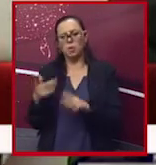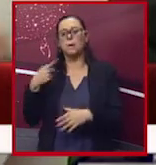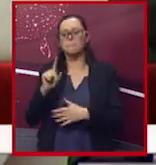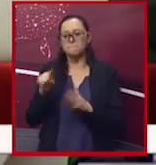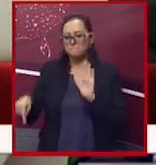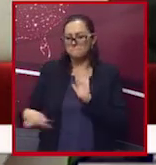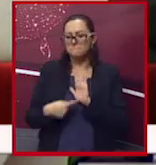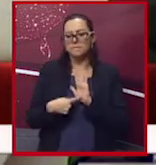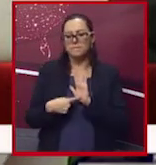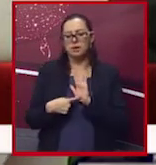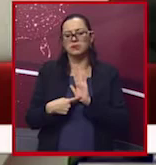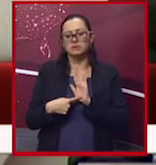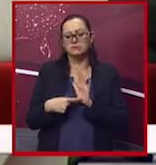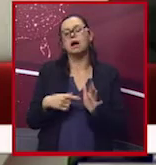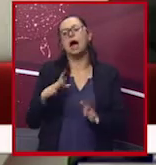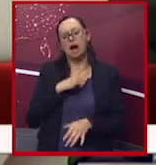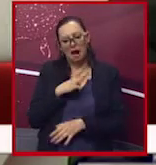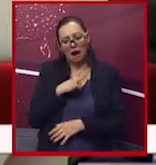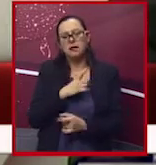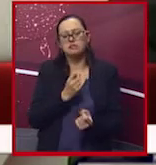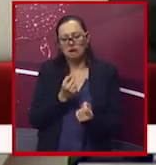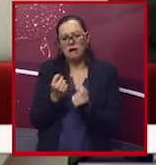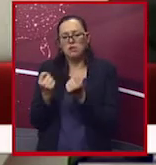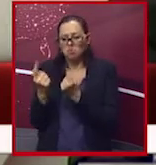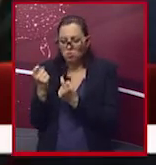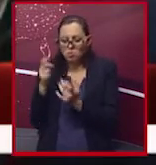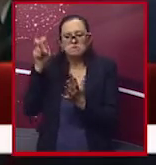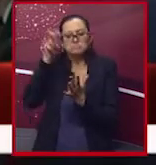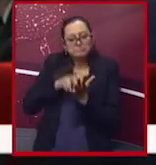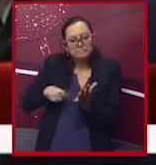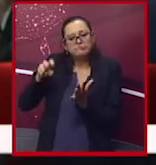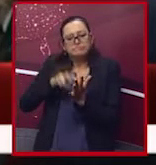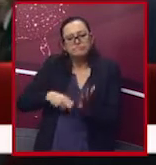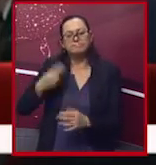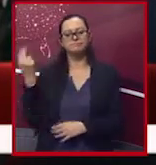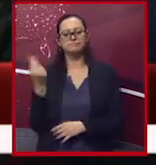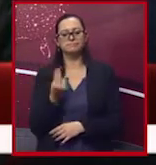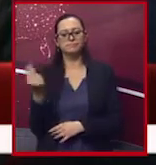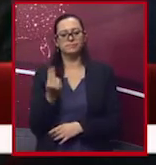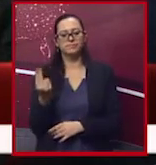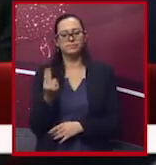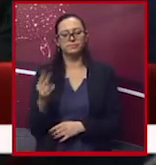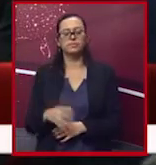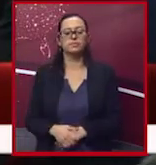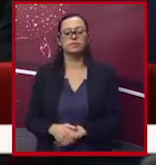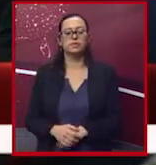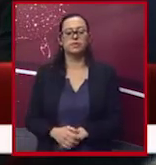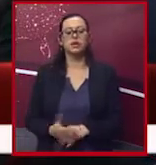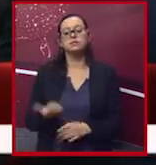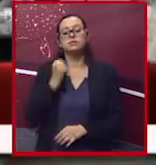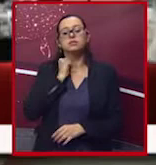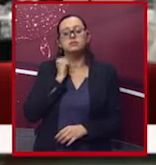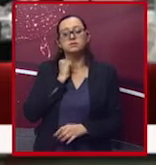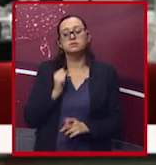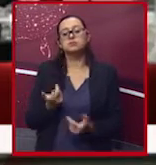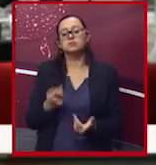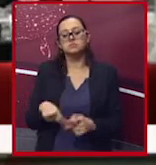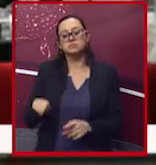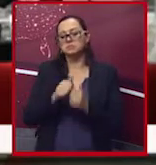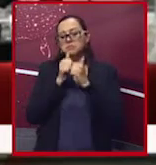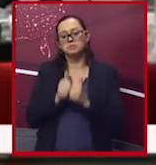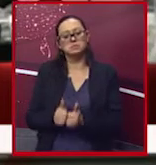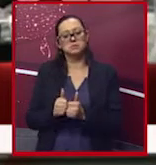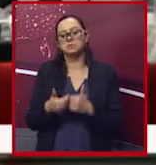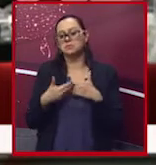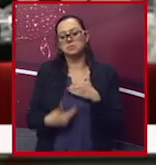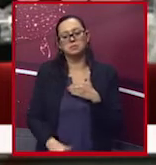puesto aquí, se han acreditado que hay que hacer correcciones. En consecuencia, los parlamentarios se declararon en sesión permanente,